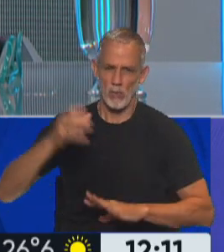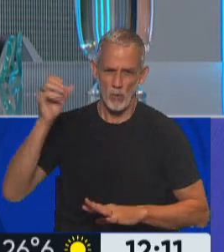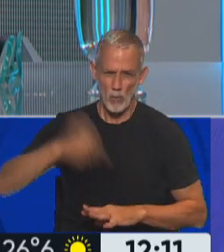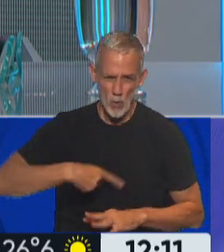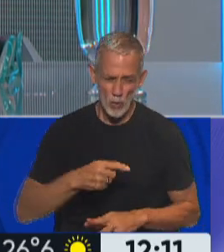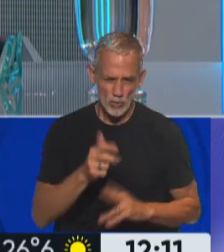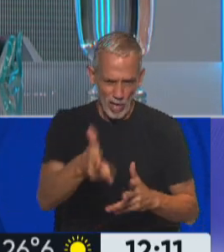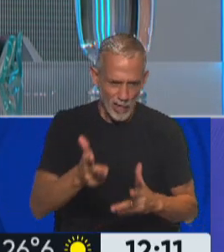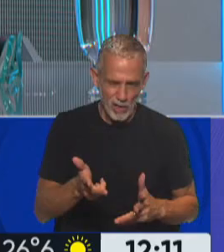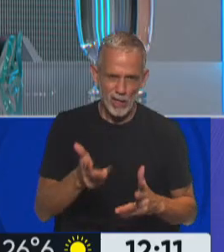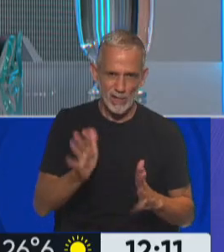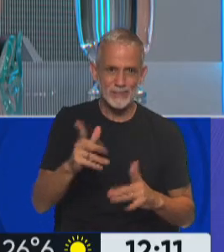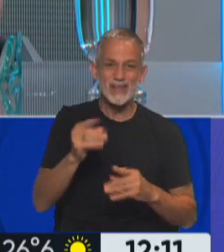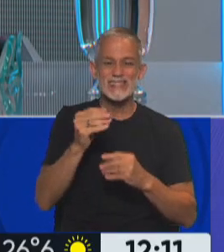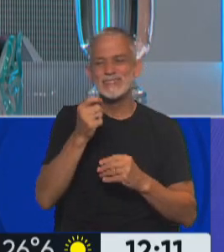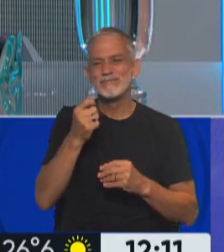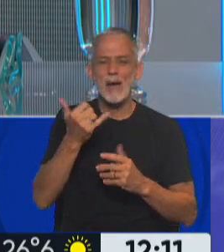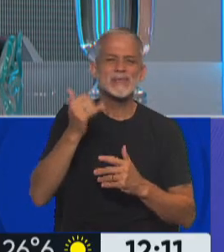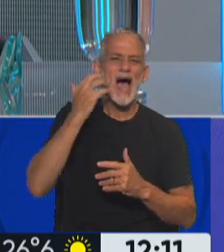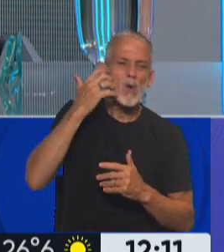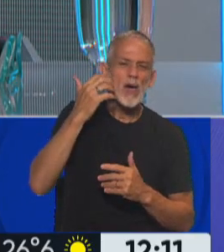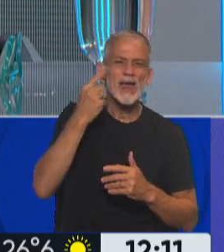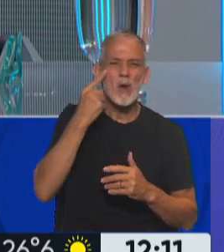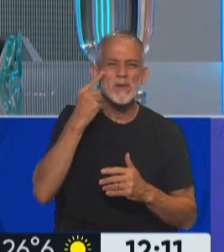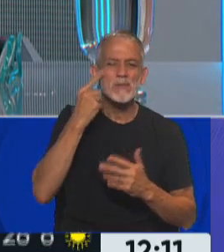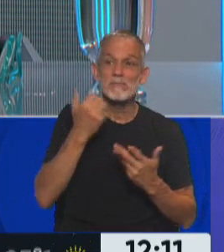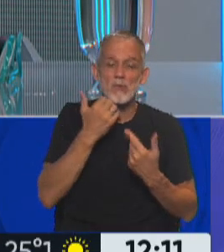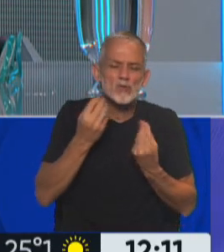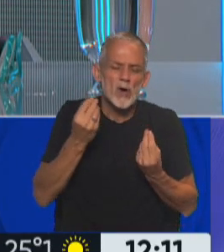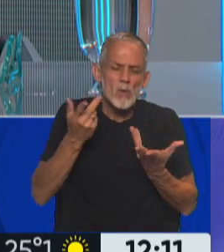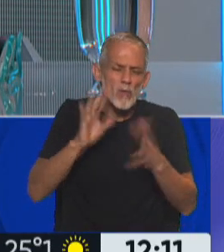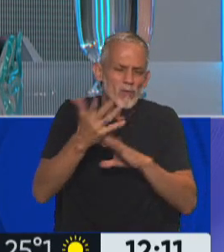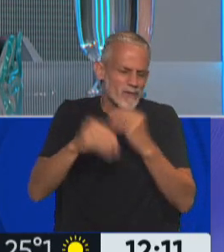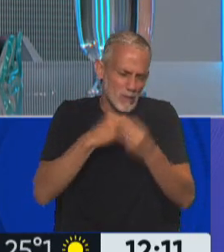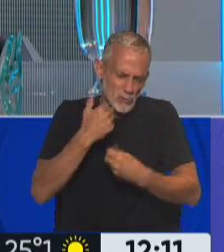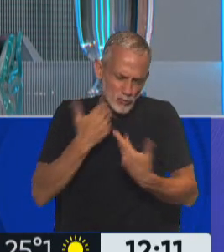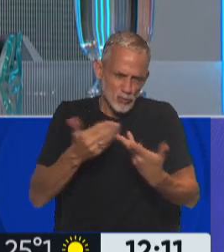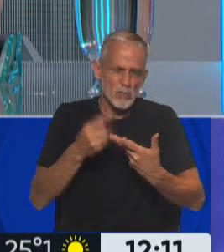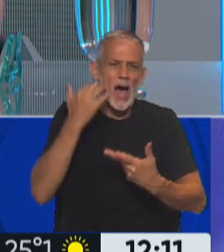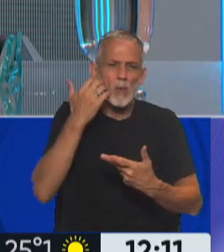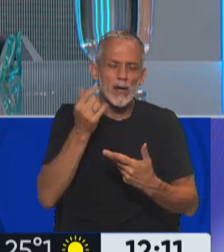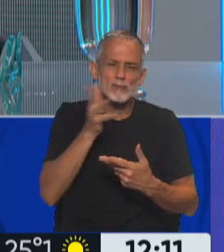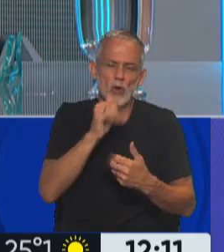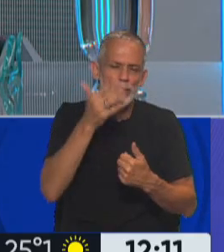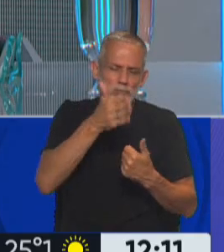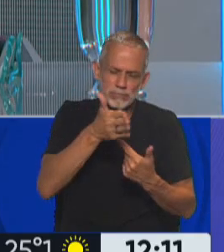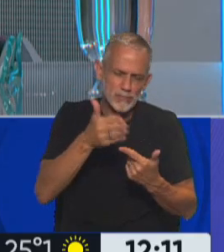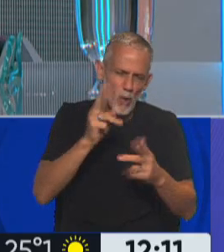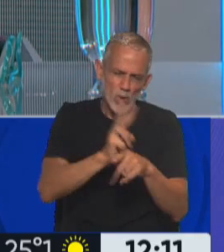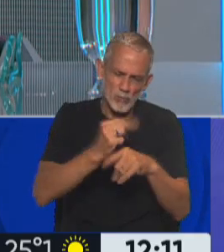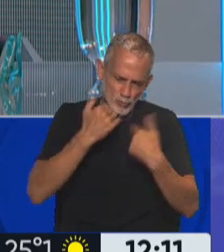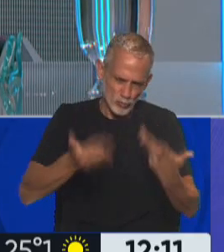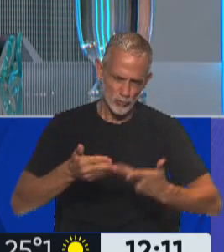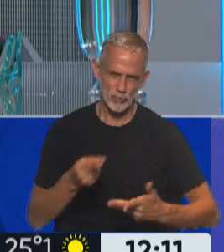mejor. Ahora, si hay algún familiar, viste que a veces hay abuelos que viven en las casas, yo no sé cómo era su estructura familiar, tal vez la abuela iba todos los días a cuidarlo, no sabemos estas